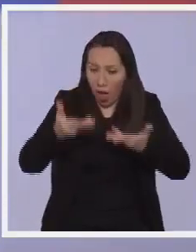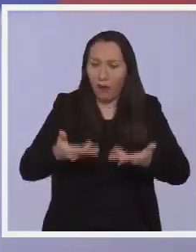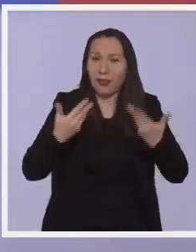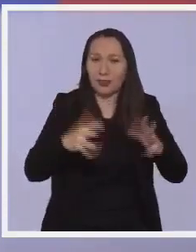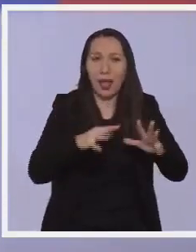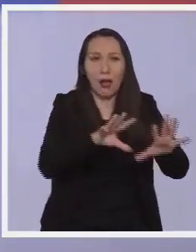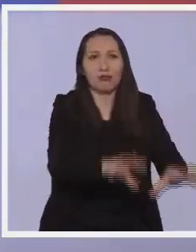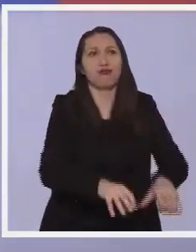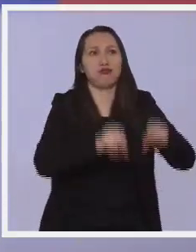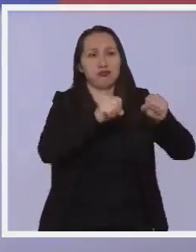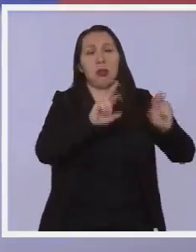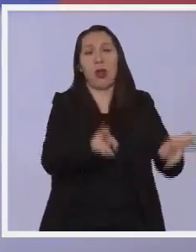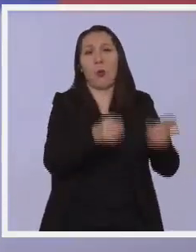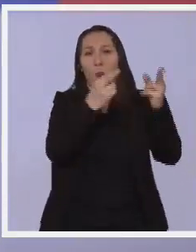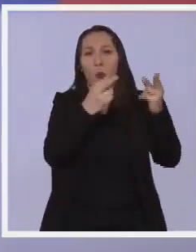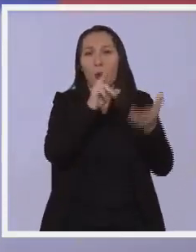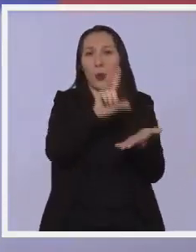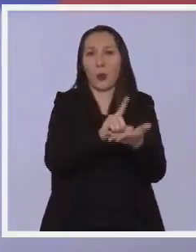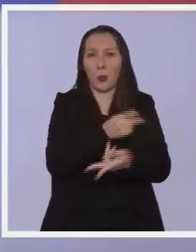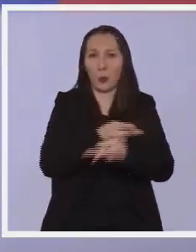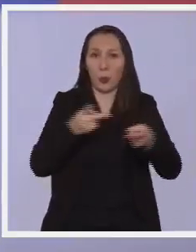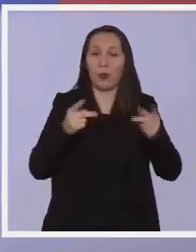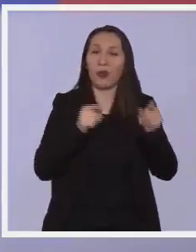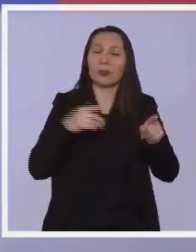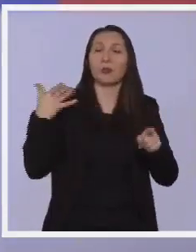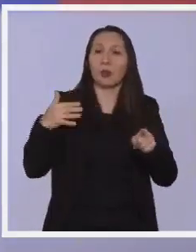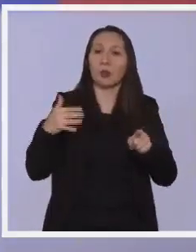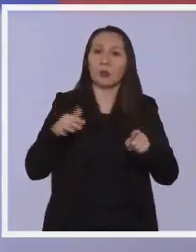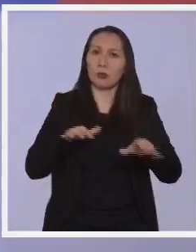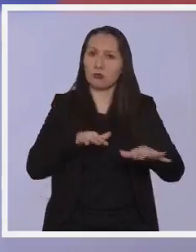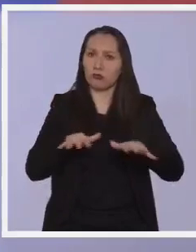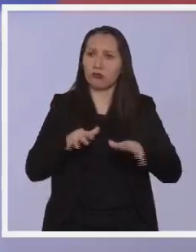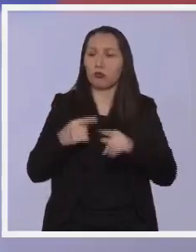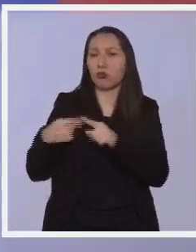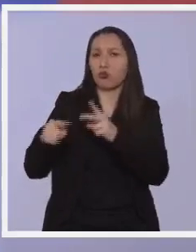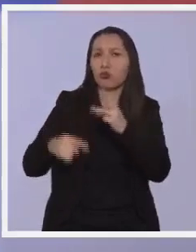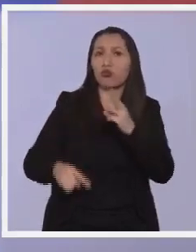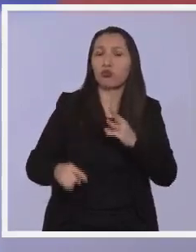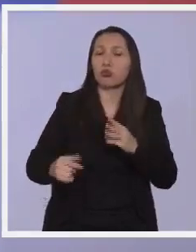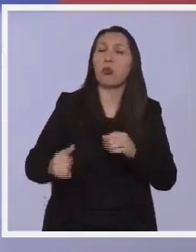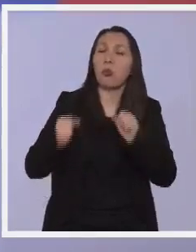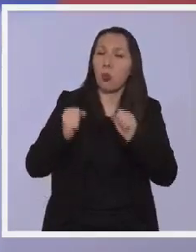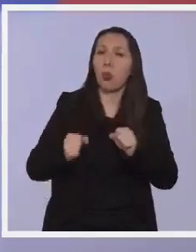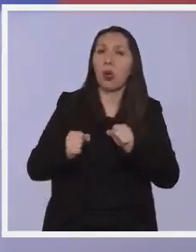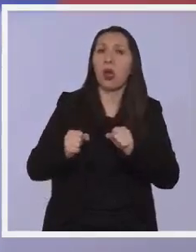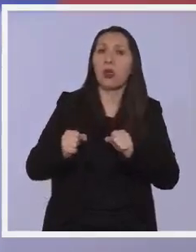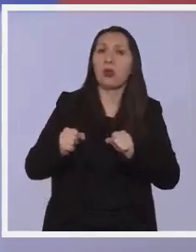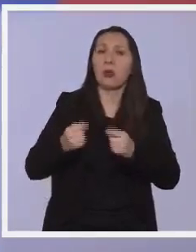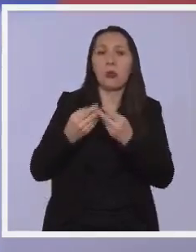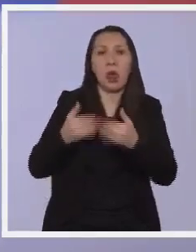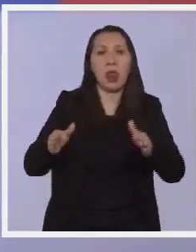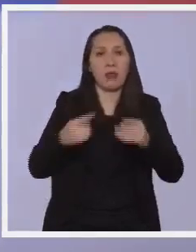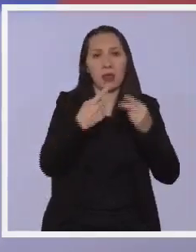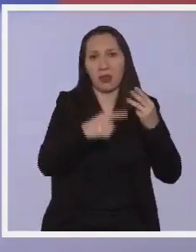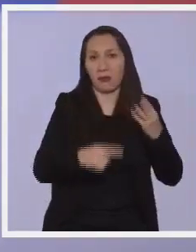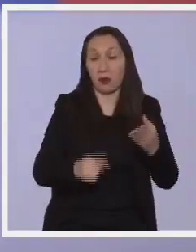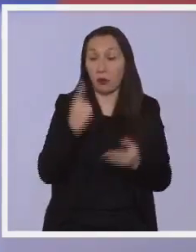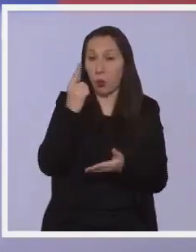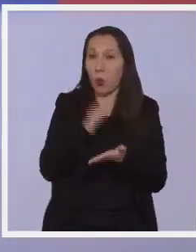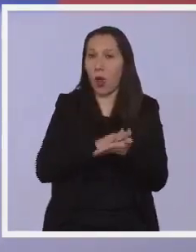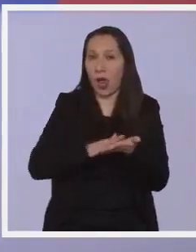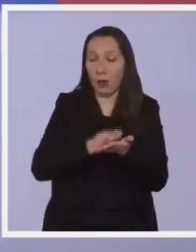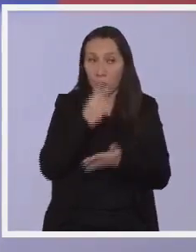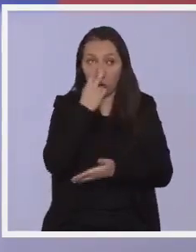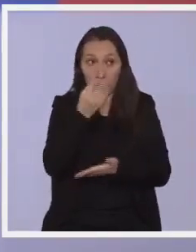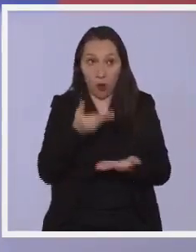recuperando los espacios públicos, es fundamental para el ejercicio del resto de las libertades. Permítame poner un ejemplo, lo veo